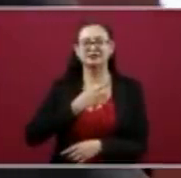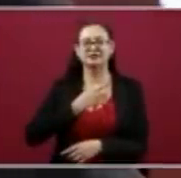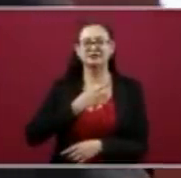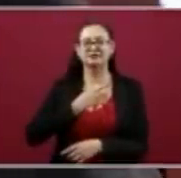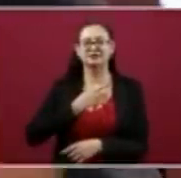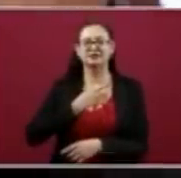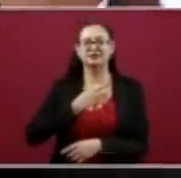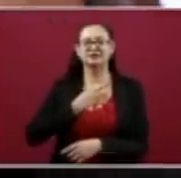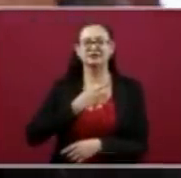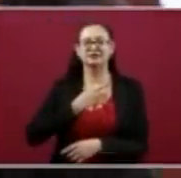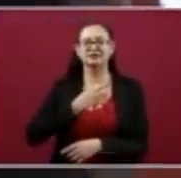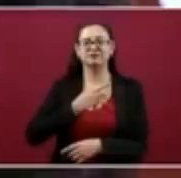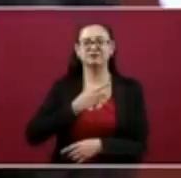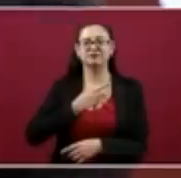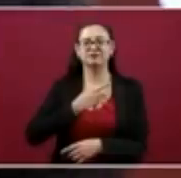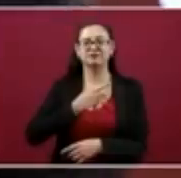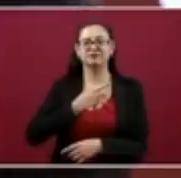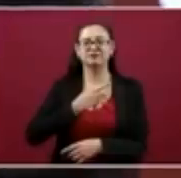que